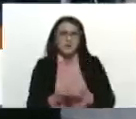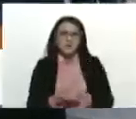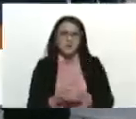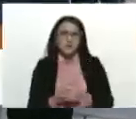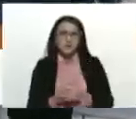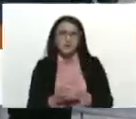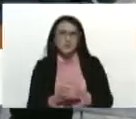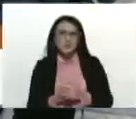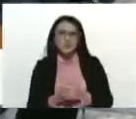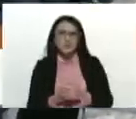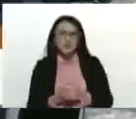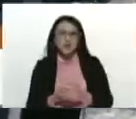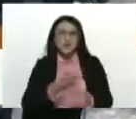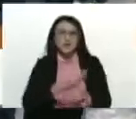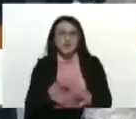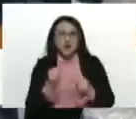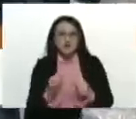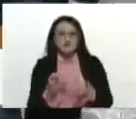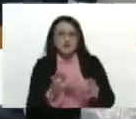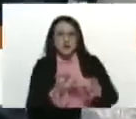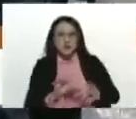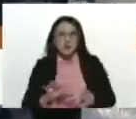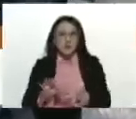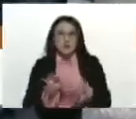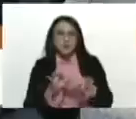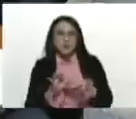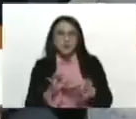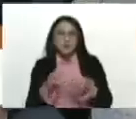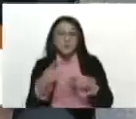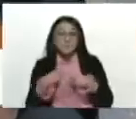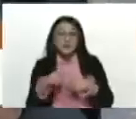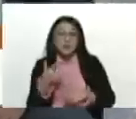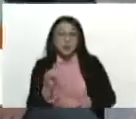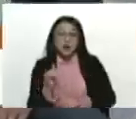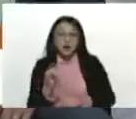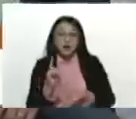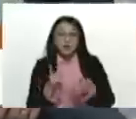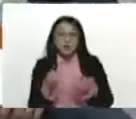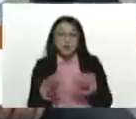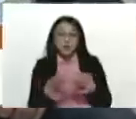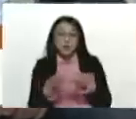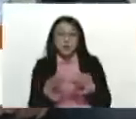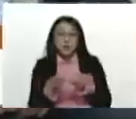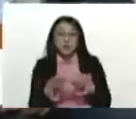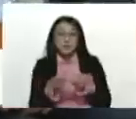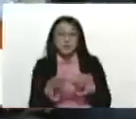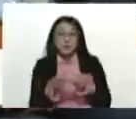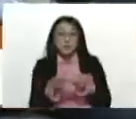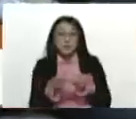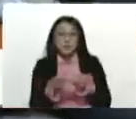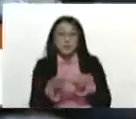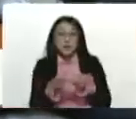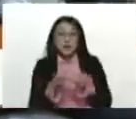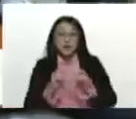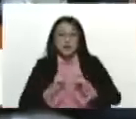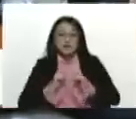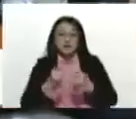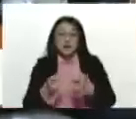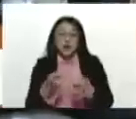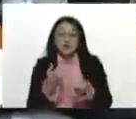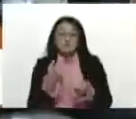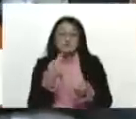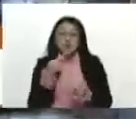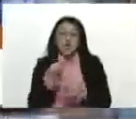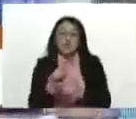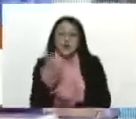las fuerzas Patriotas se unen pero existen algunos sectores que están entregados a lo que diga el